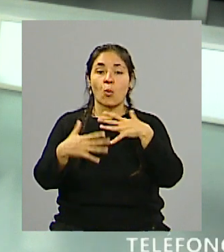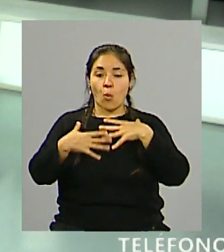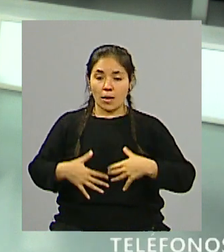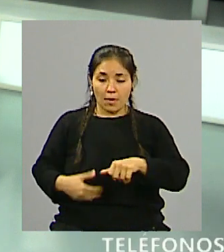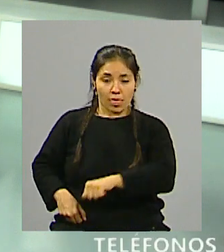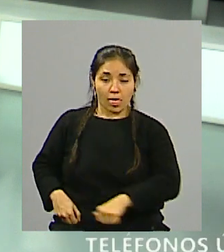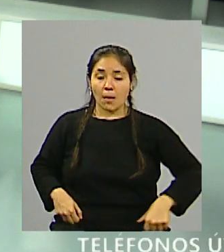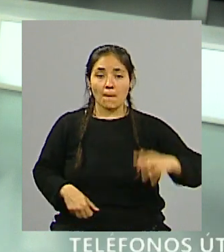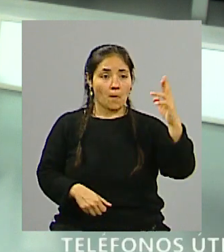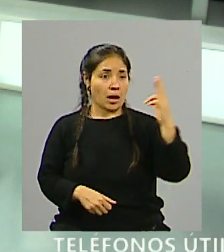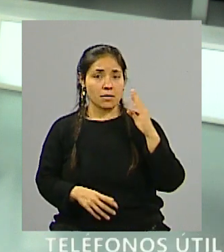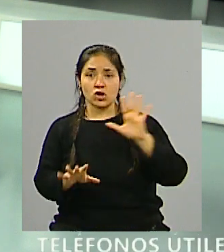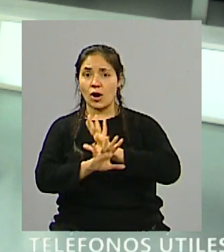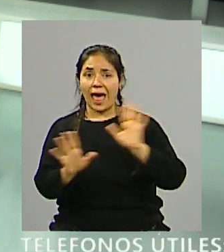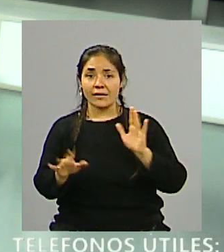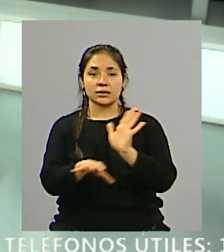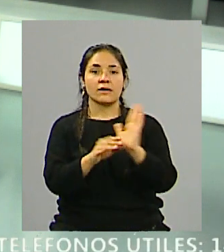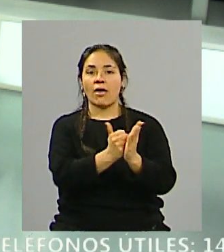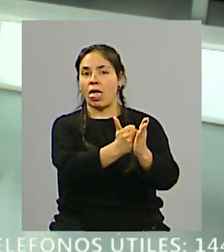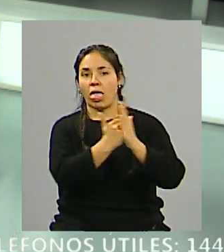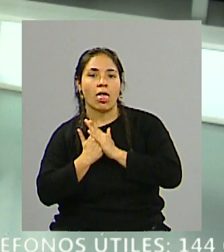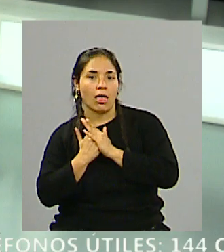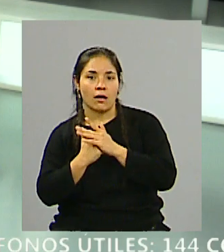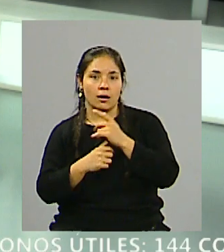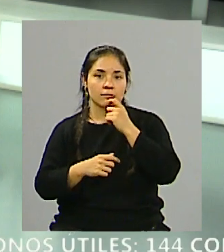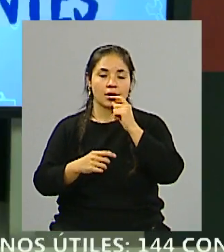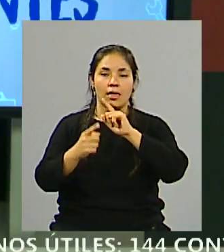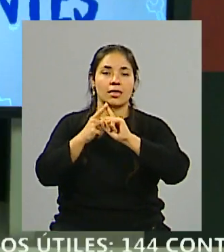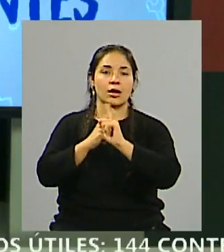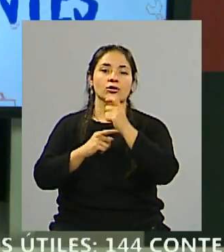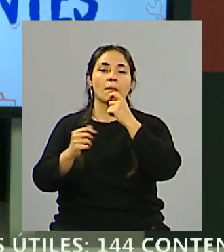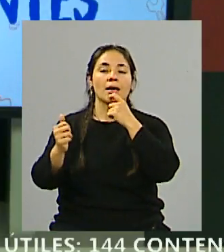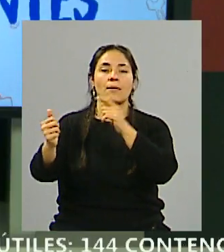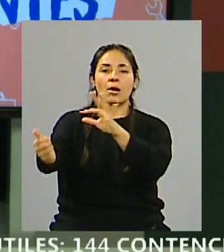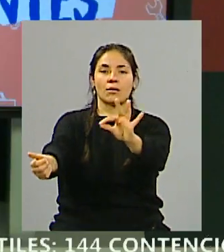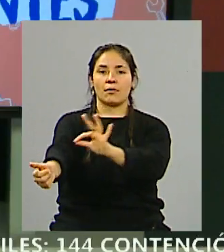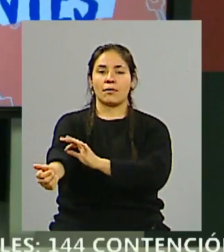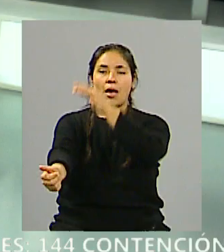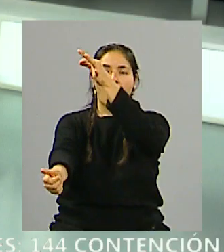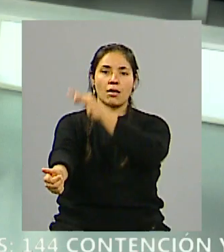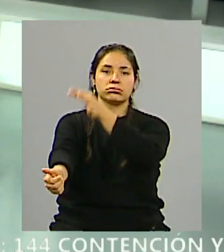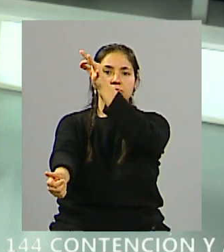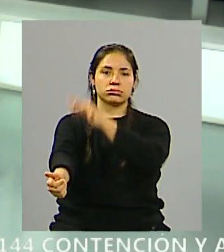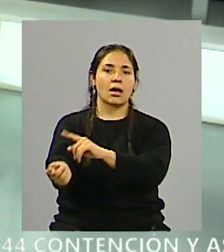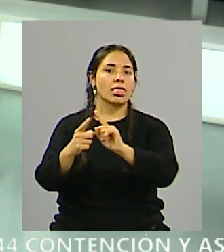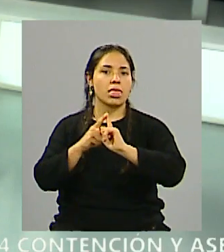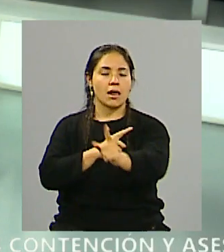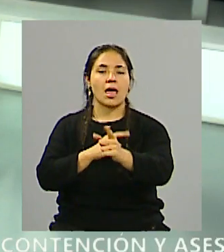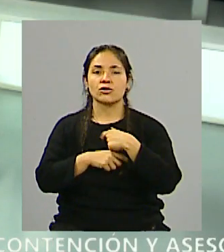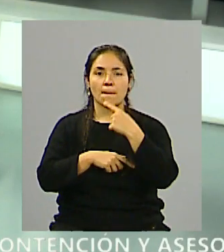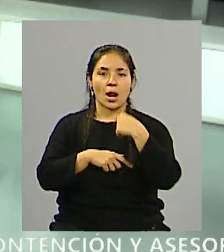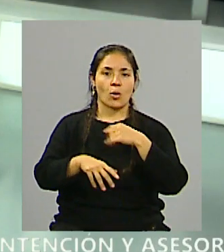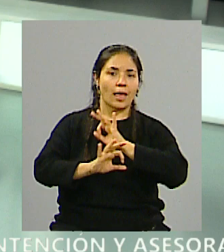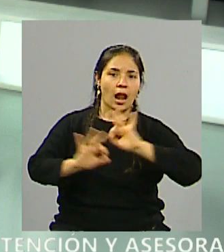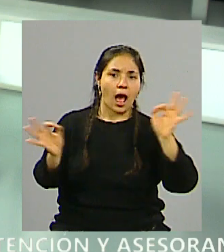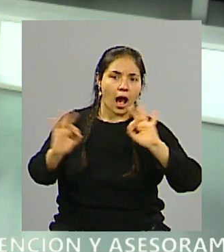sin consentimiento, eso ya es violencia, ¿sí? Que te pongan el goteo apenas llegás sin preguntarte. Claro, que tome la decisión el profesional.